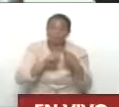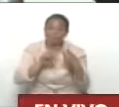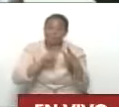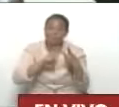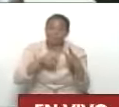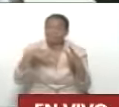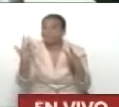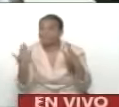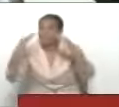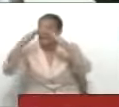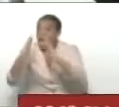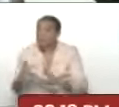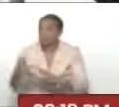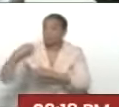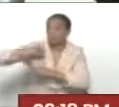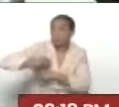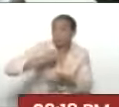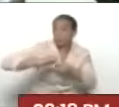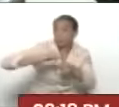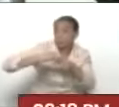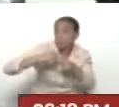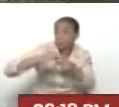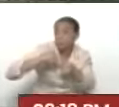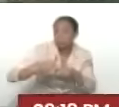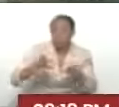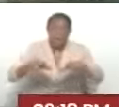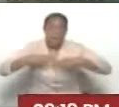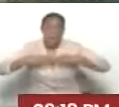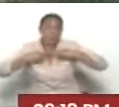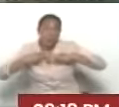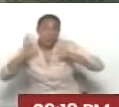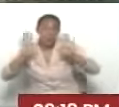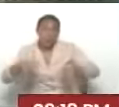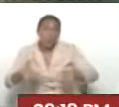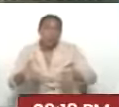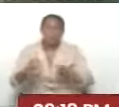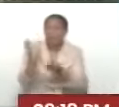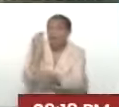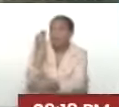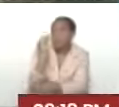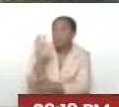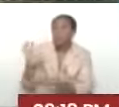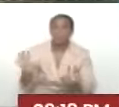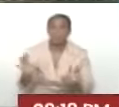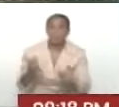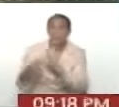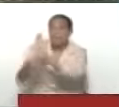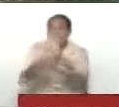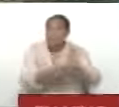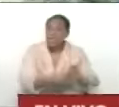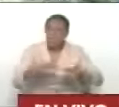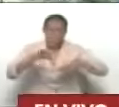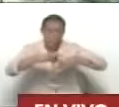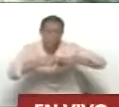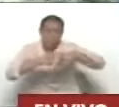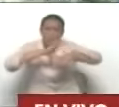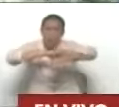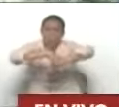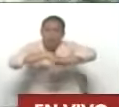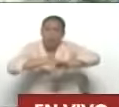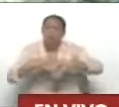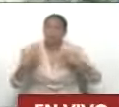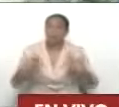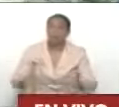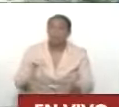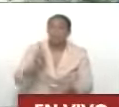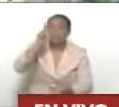hace cartera, ropa, también me mostró unas muñequitas, nos mostró bisutería, hace de todo. Pero además la noche se dedica